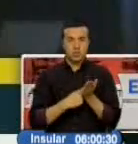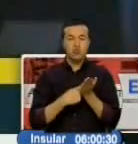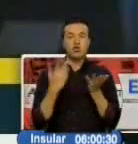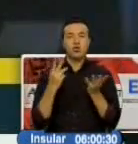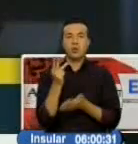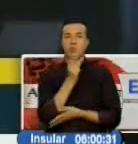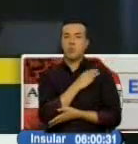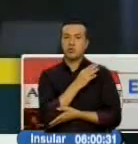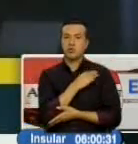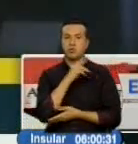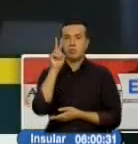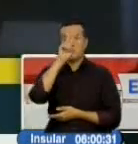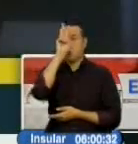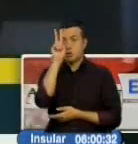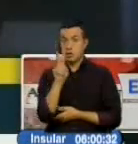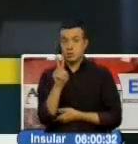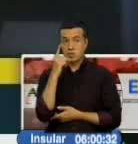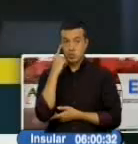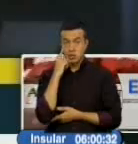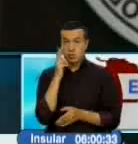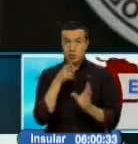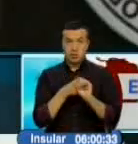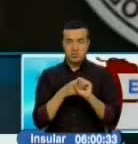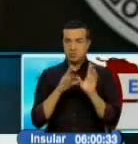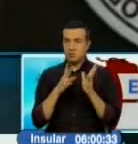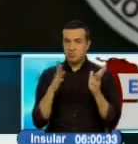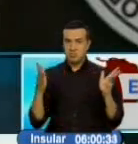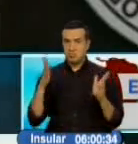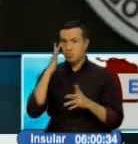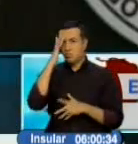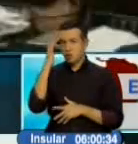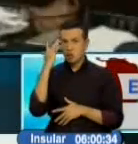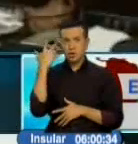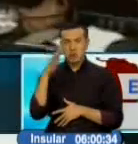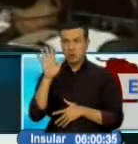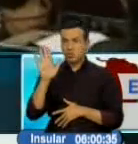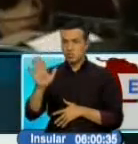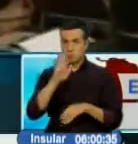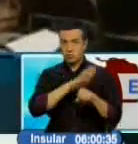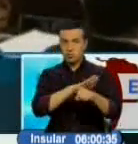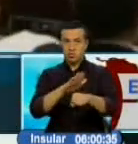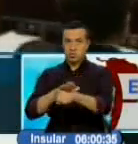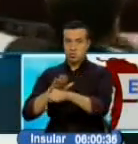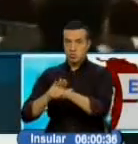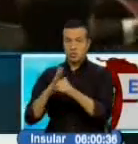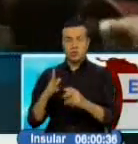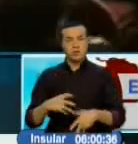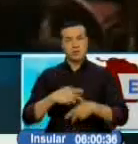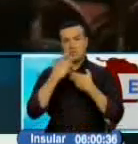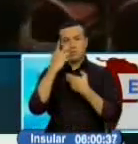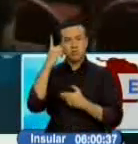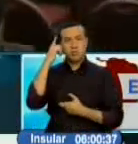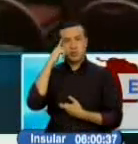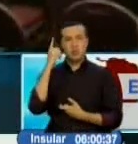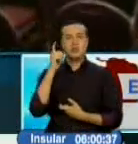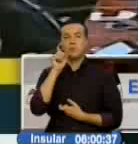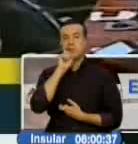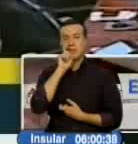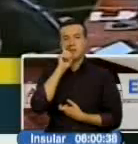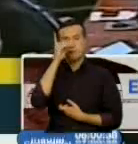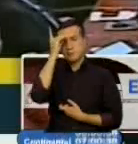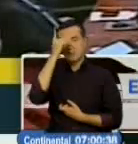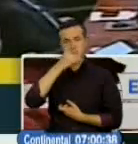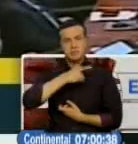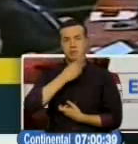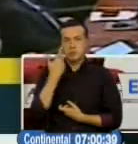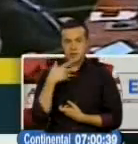Washington. Venezuela será el gran ausente de la sesión, ya que fue precisamente su convocatoria lo que provocó que el gobierno de Nicolás Maduro